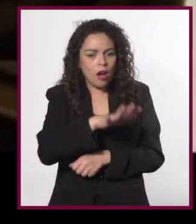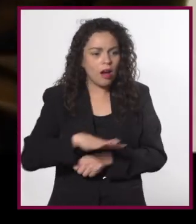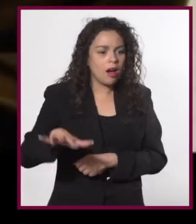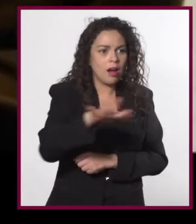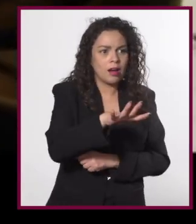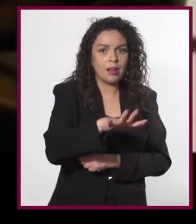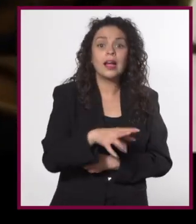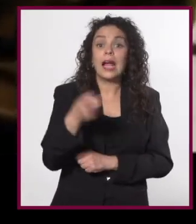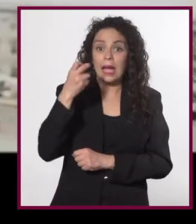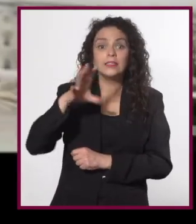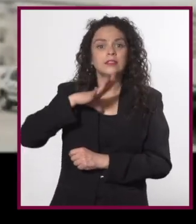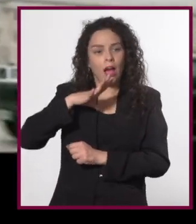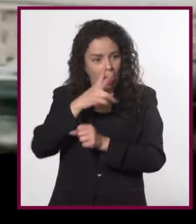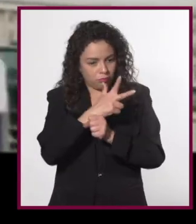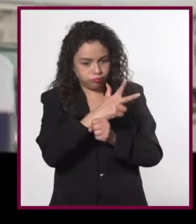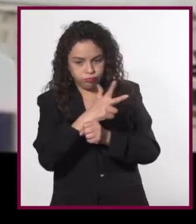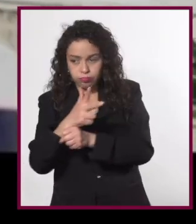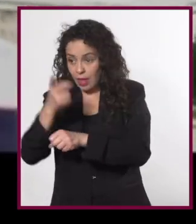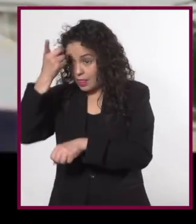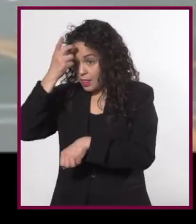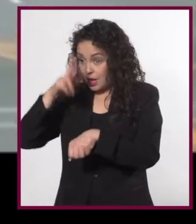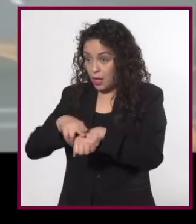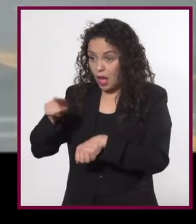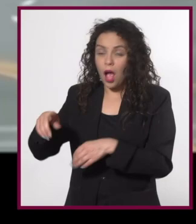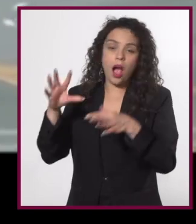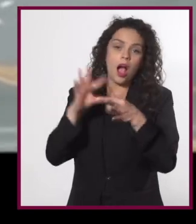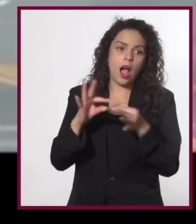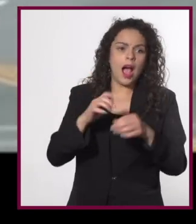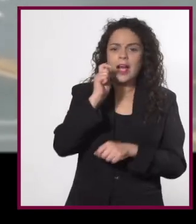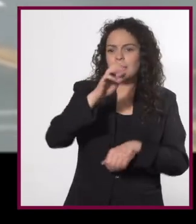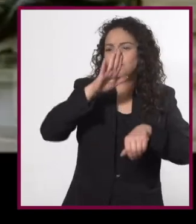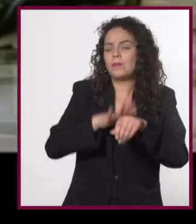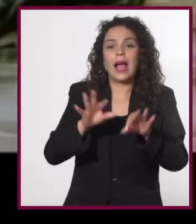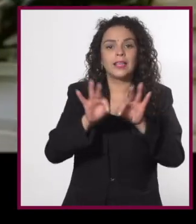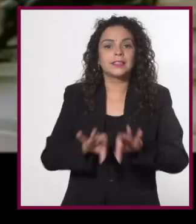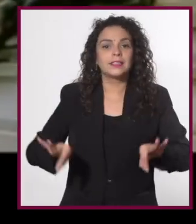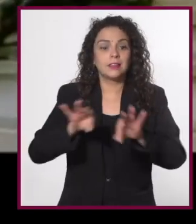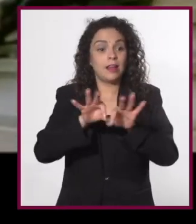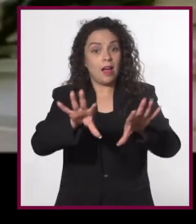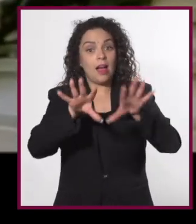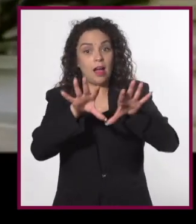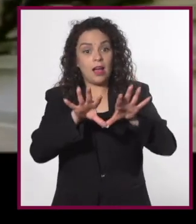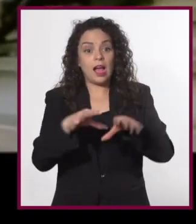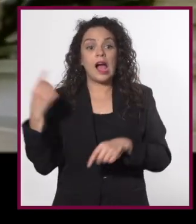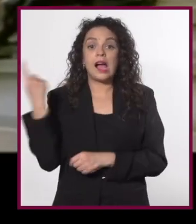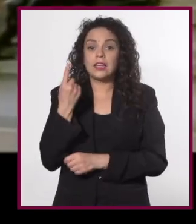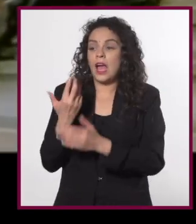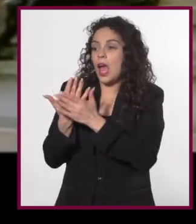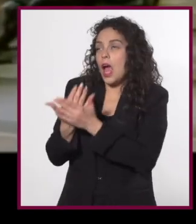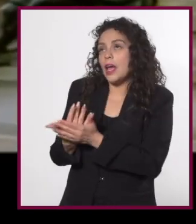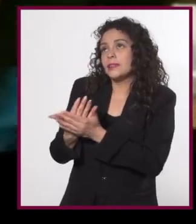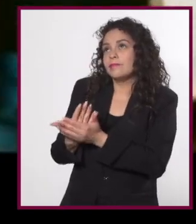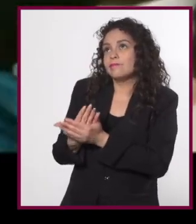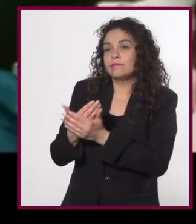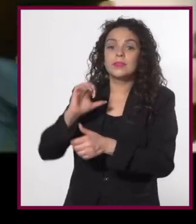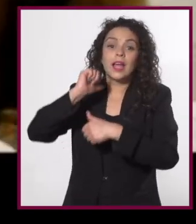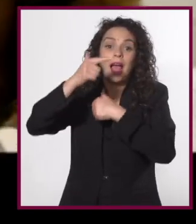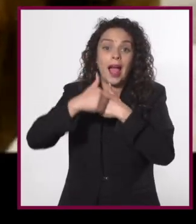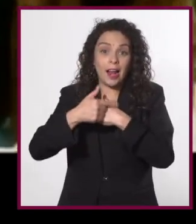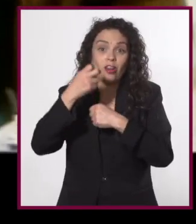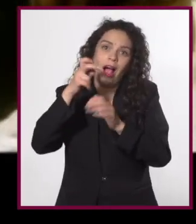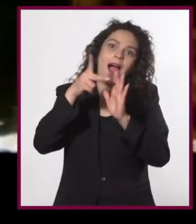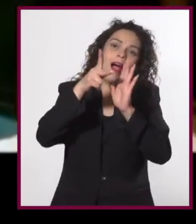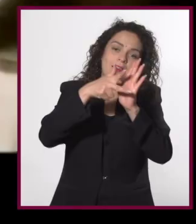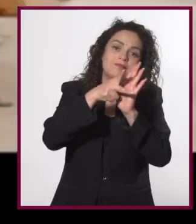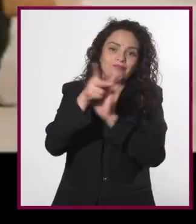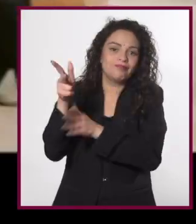justifica la presencia de la cámara y el director detona los hechos significativos, en lugar de esperar pasivamente a que sucedan.